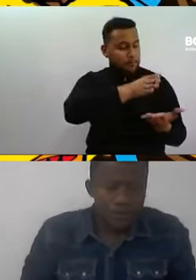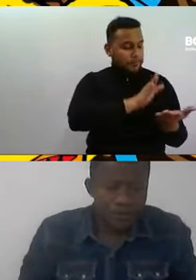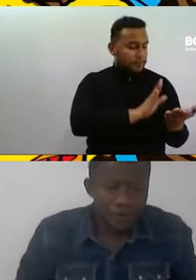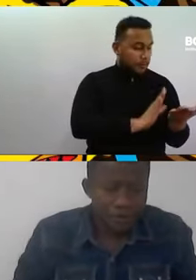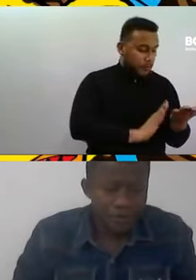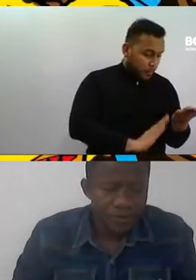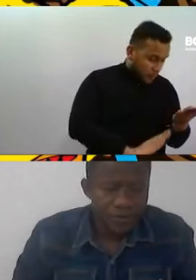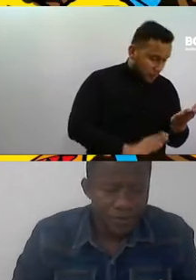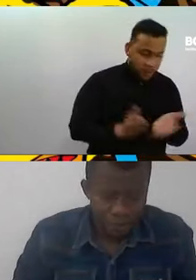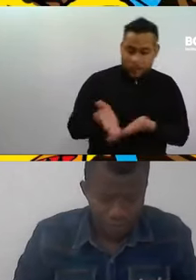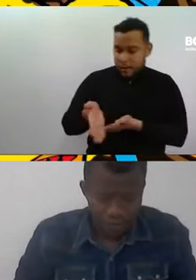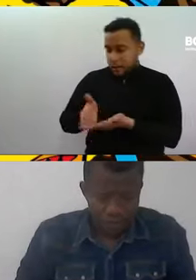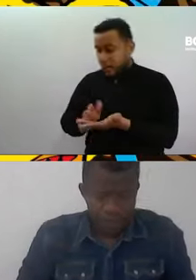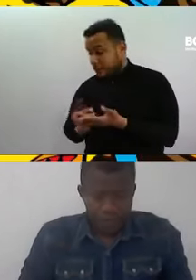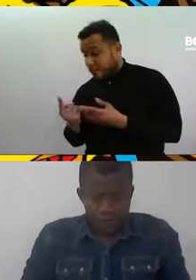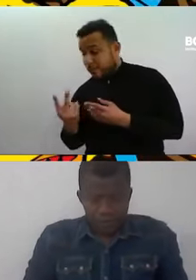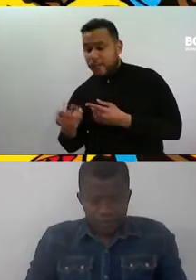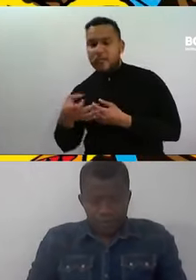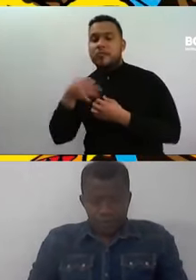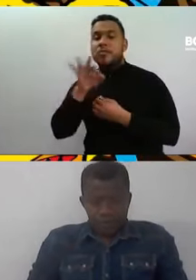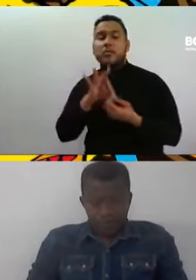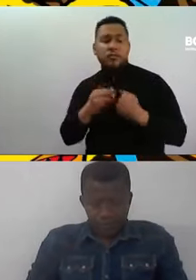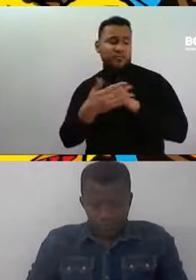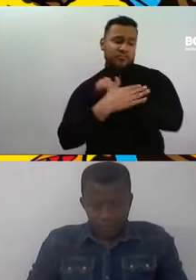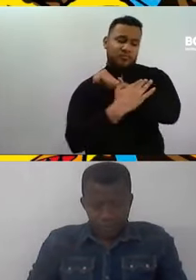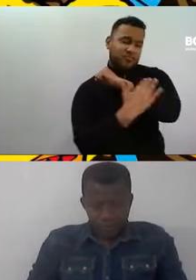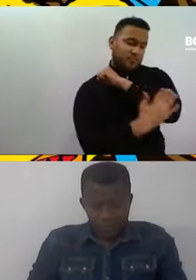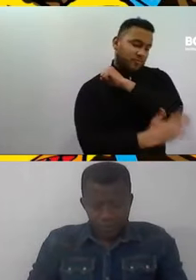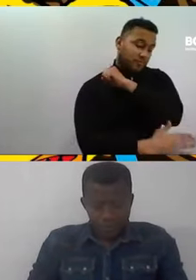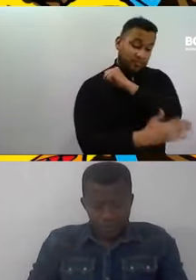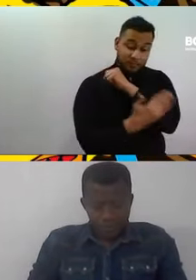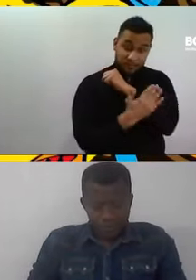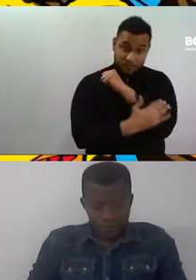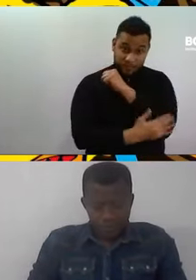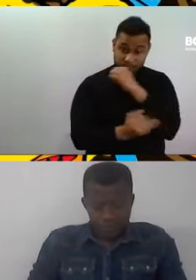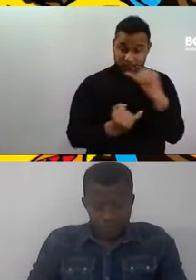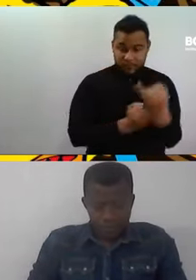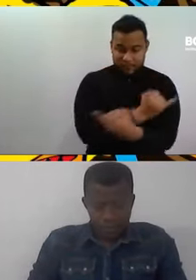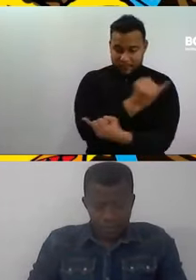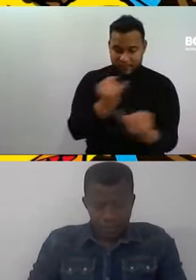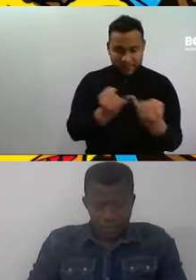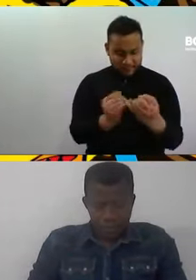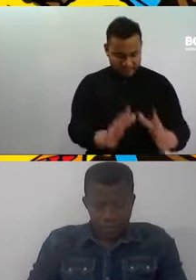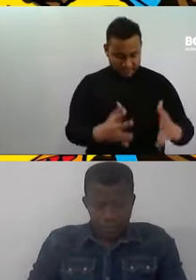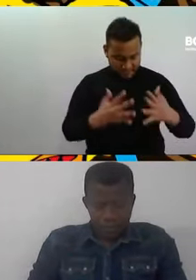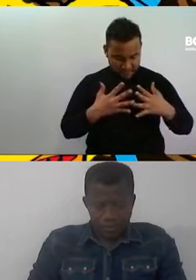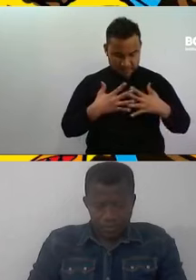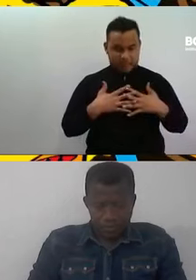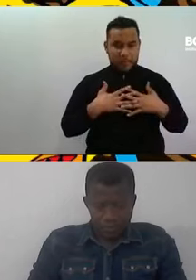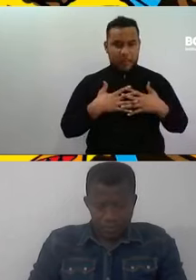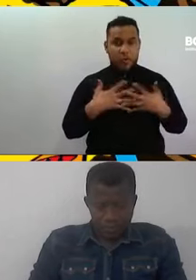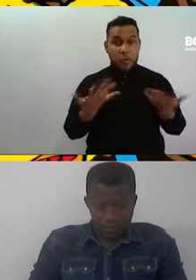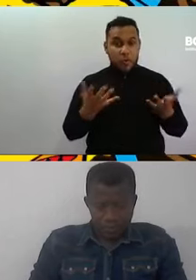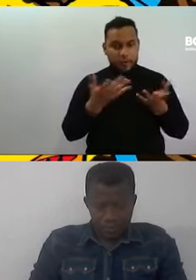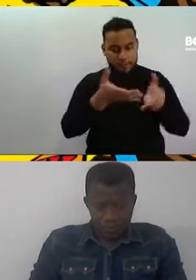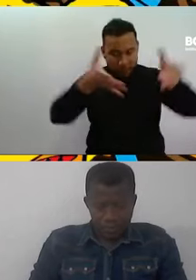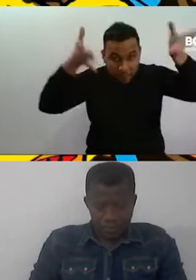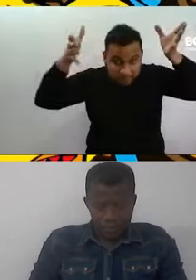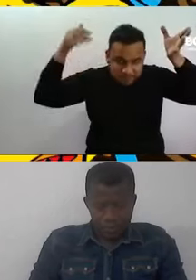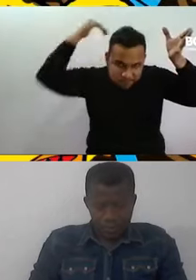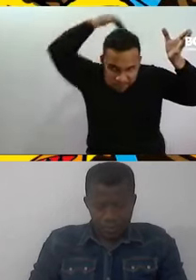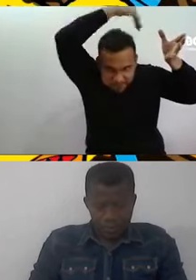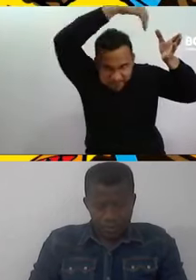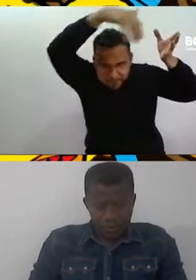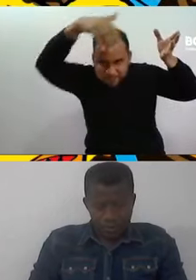mamones, llevo la piña. La identidad de mi raza está basada en la ponchera. Y si hablamos